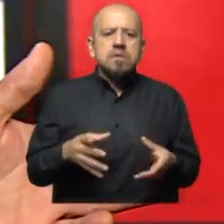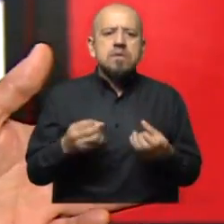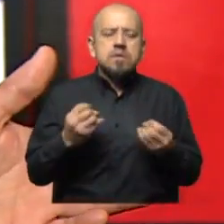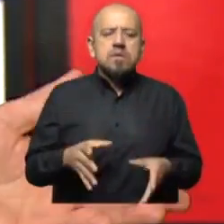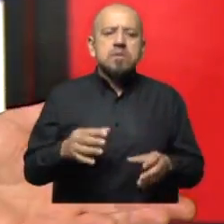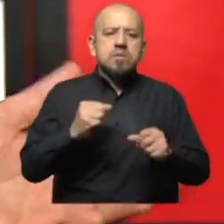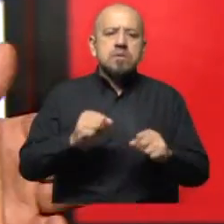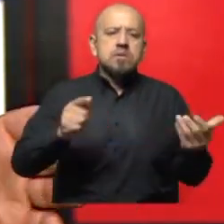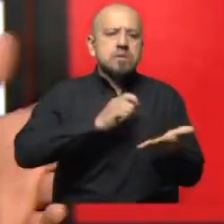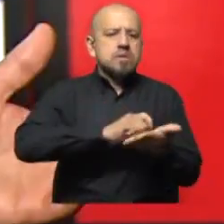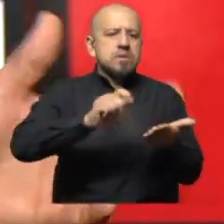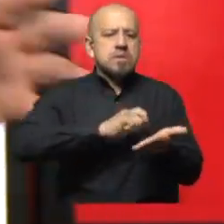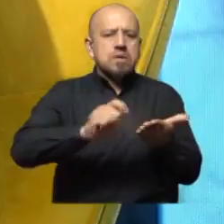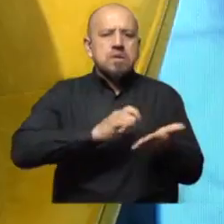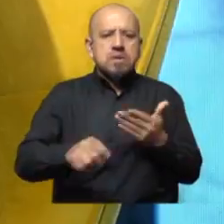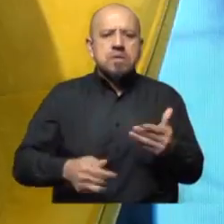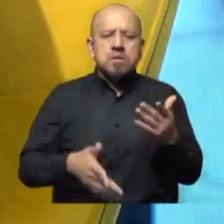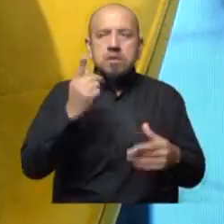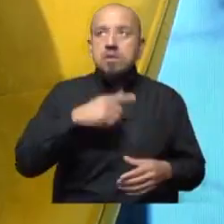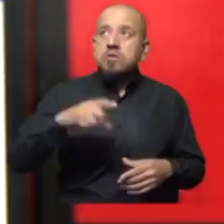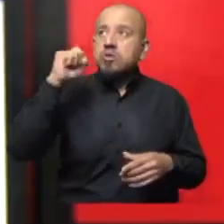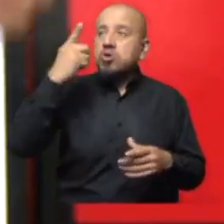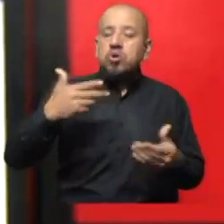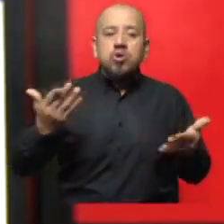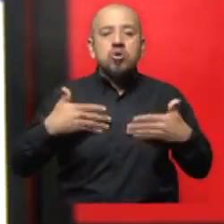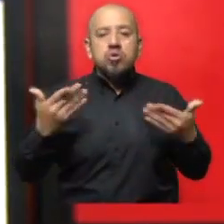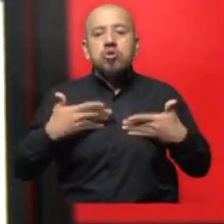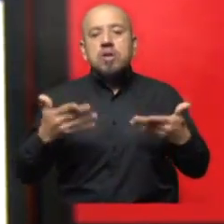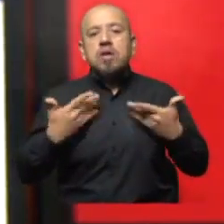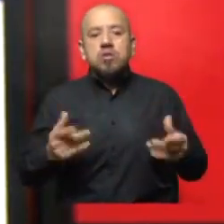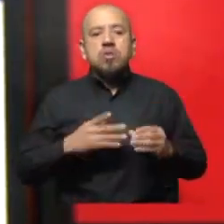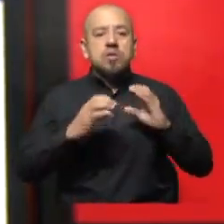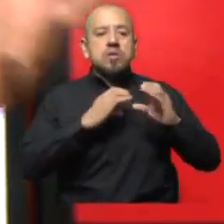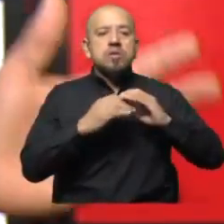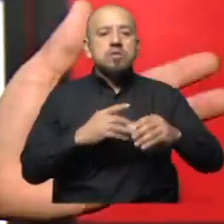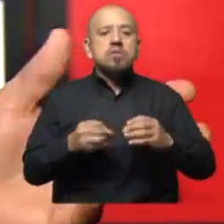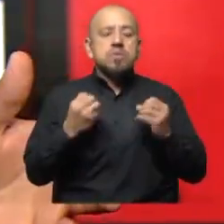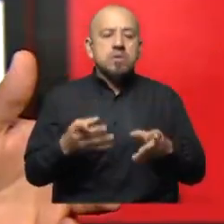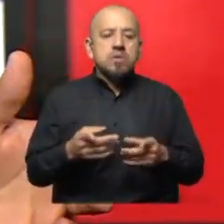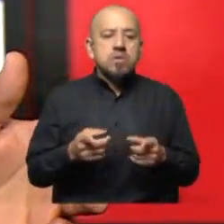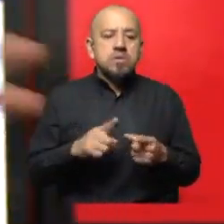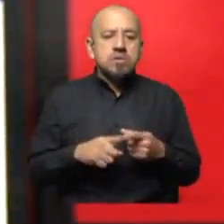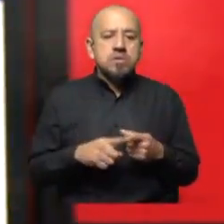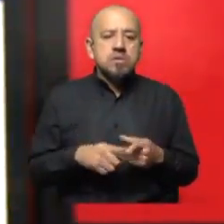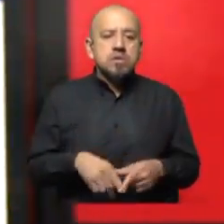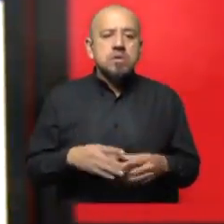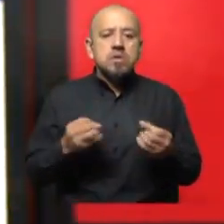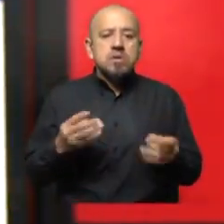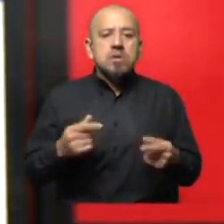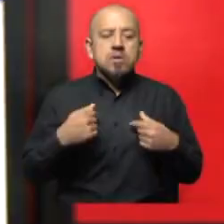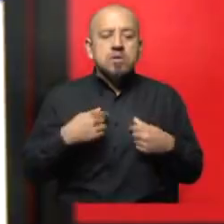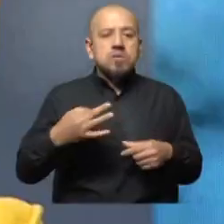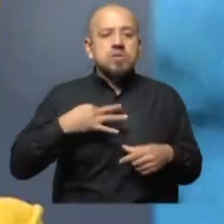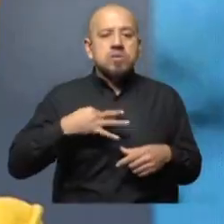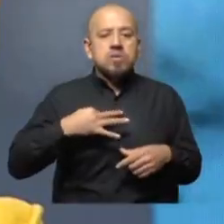escribir al sol y a la alegría de la energía y porque no puedes ir para otro lado viste porque vos estás bien en tu vida